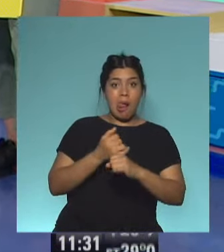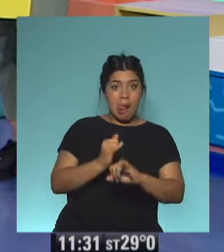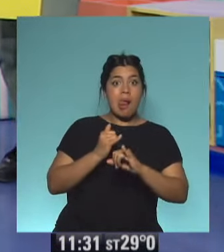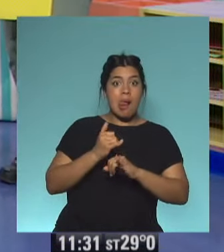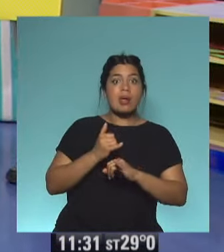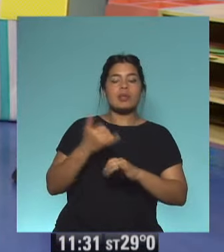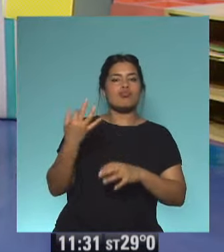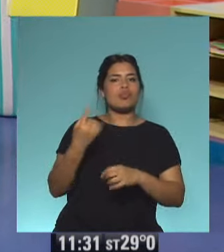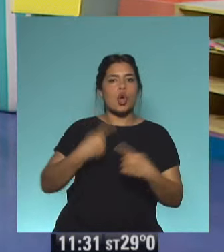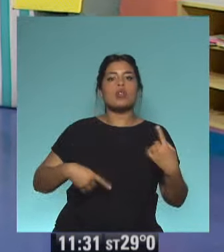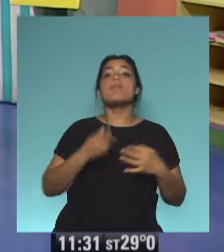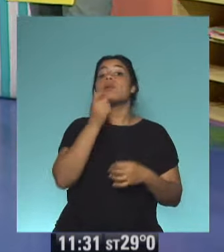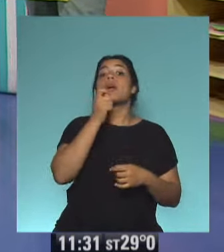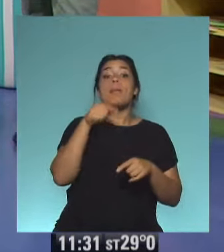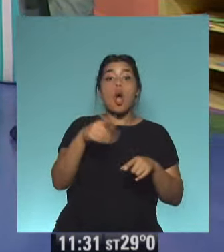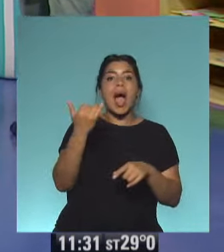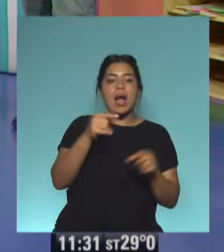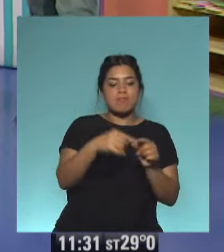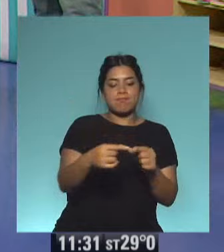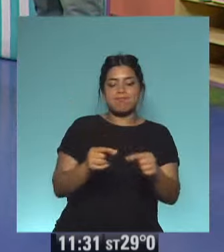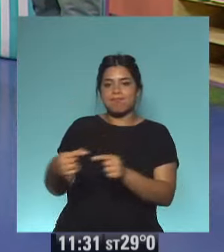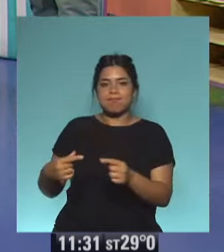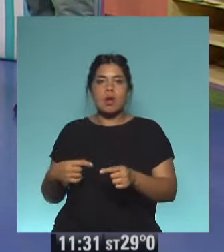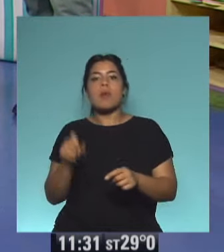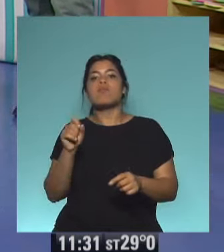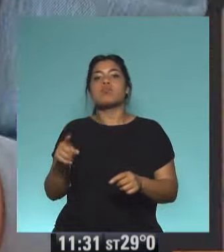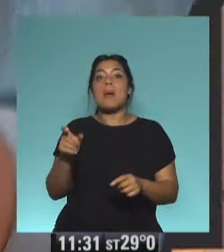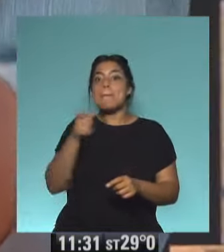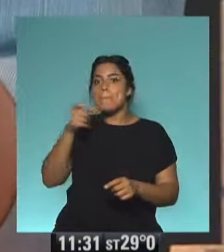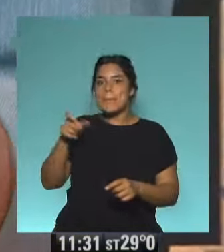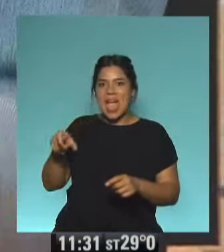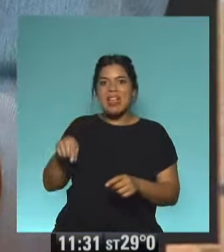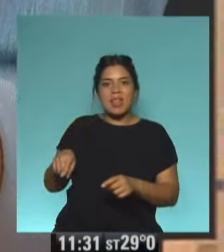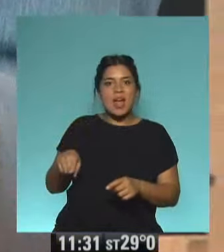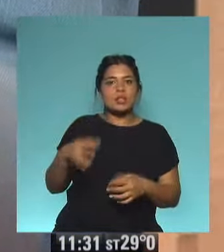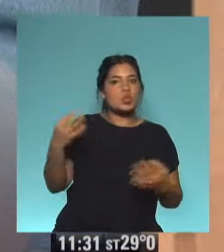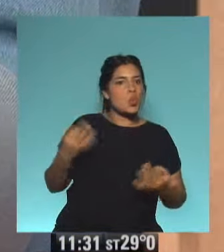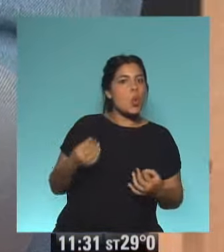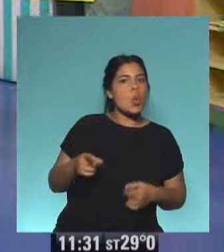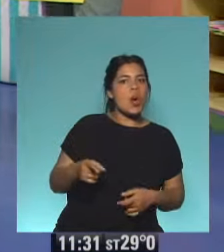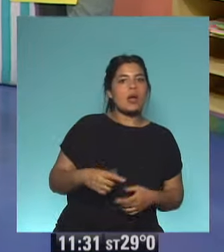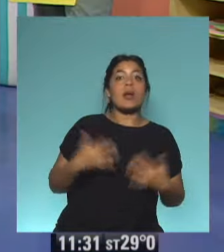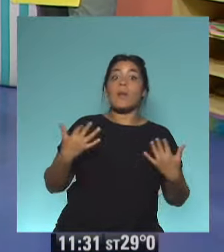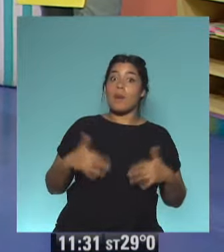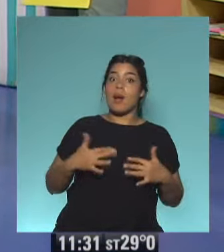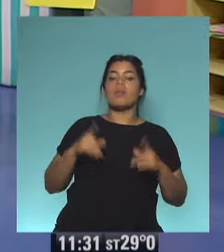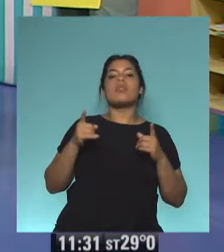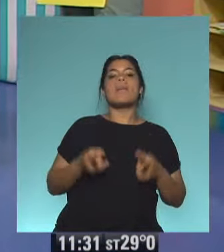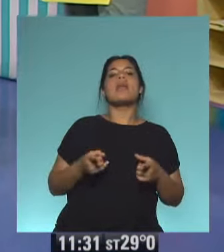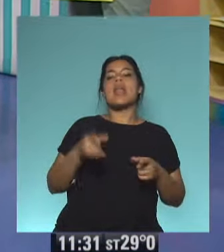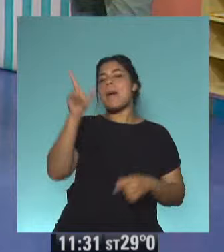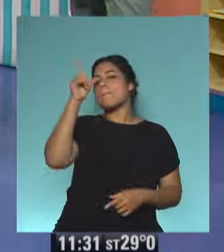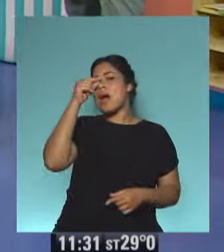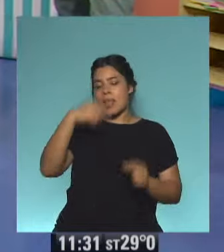Acá tenemos un dominó hecho de piedras, por ejemplo, que está buenísimo. Y tenemos acá un montón de maderas también, que no sé